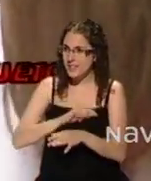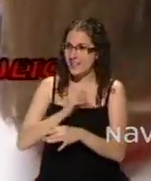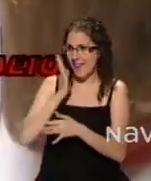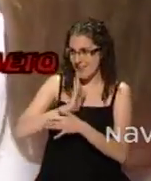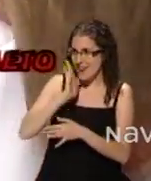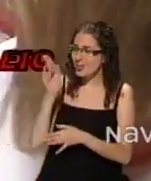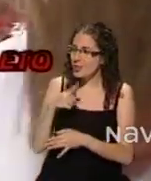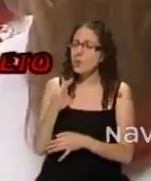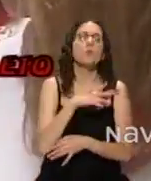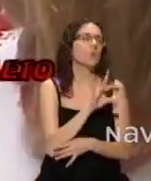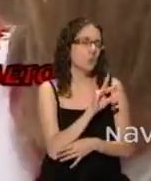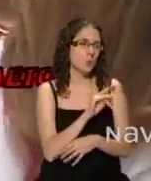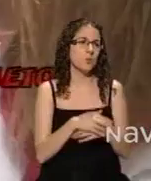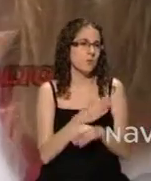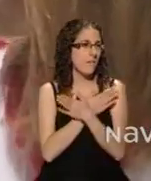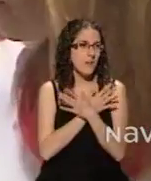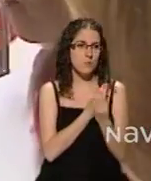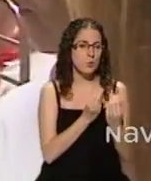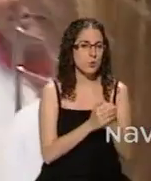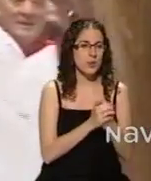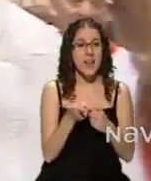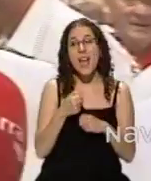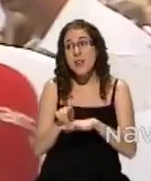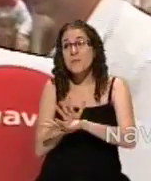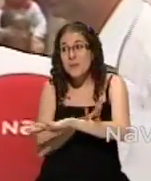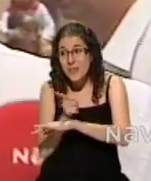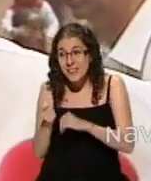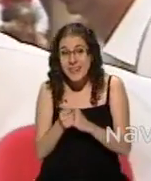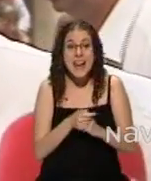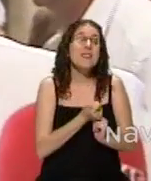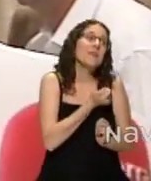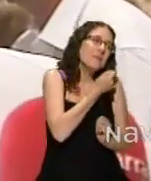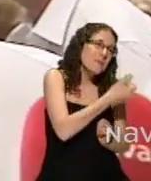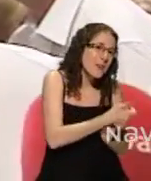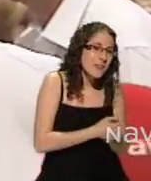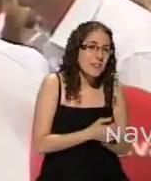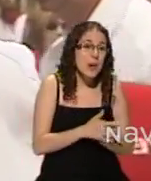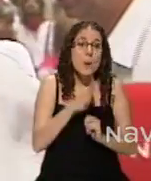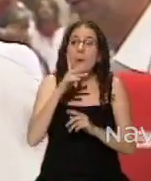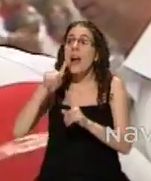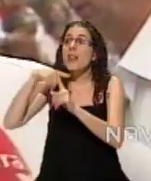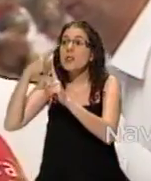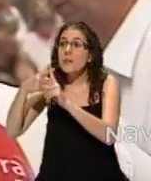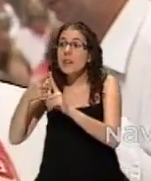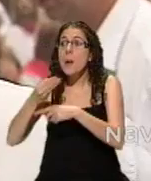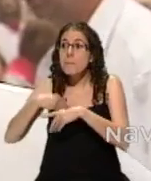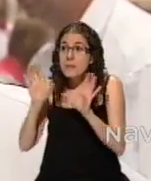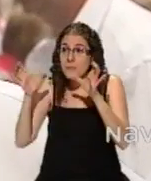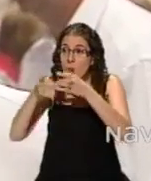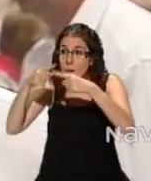¿Sí? Sí, sí, sí. ¿Y te emocionas? Un poco. Pensar, porque el año que viene estará aquí la charanga Miracueto. Claro.